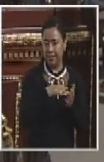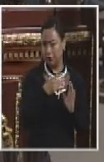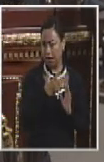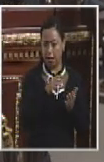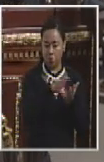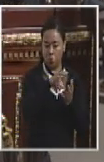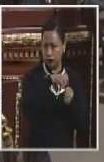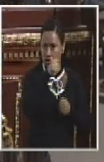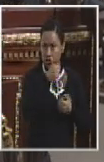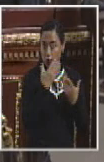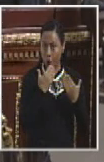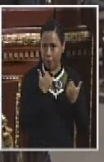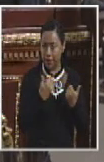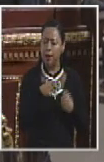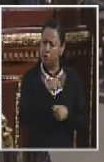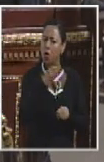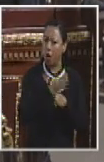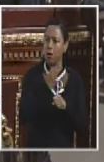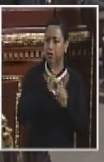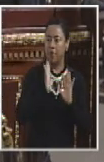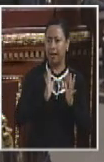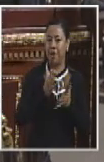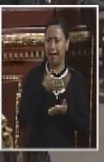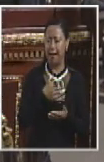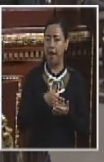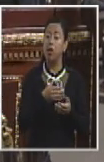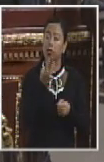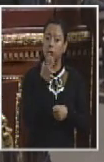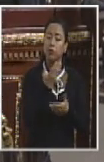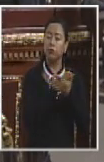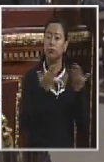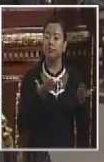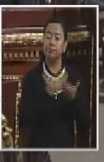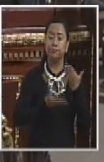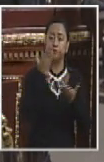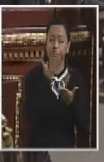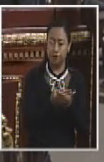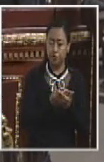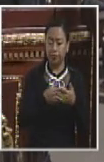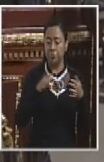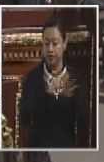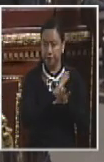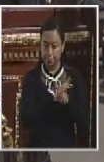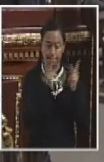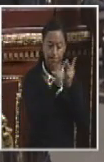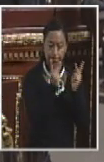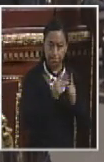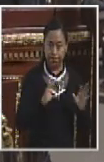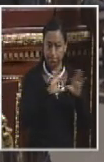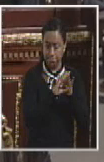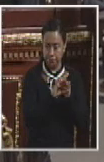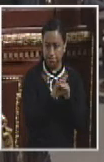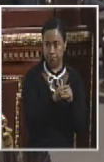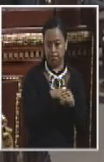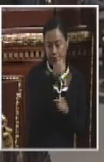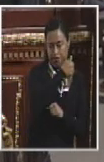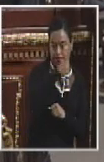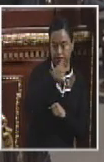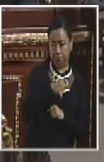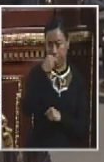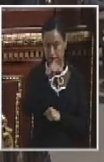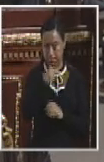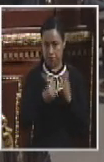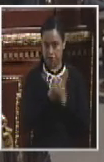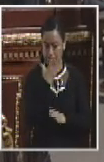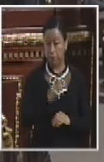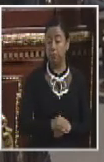de México, se propone la armonización jurídica de sus respectivas denominaciones. Con ello, se podrá dotar